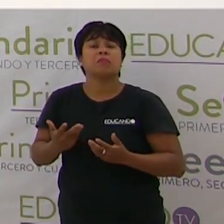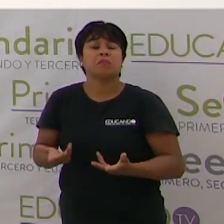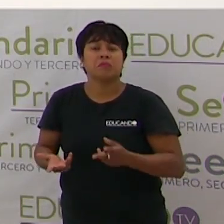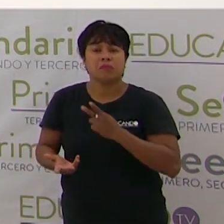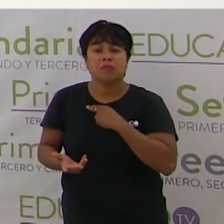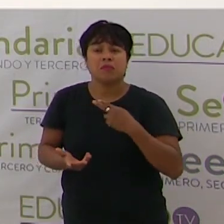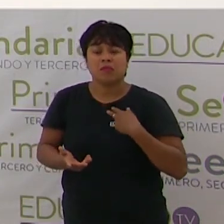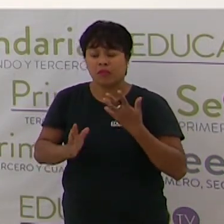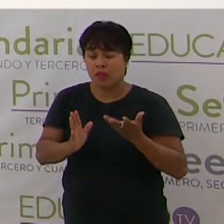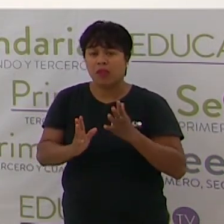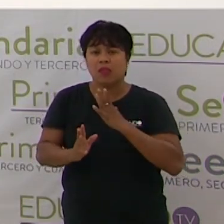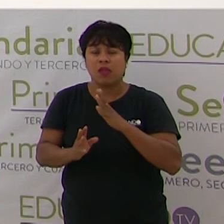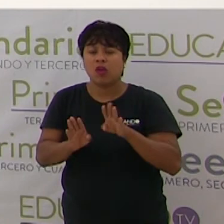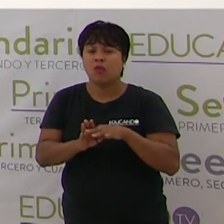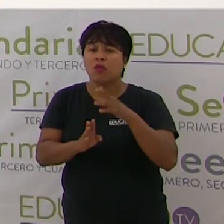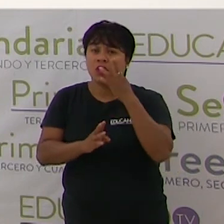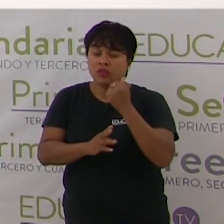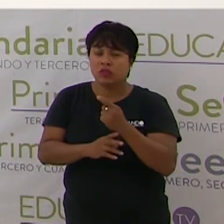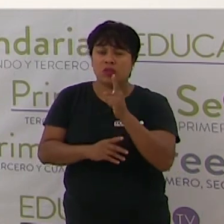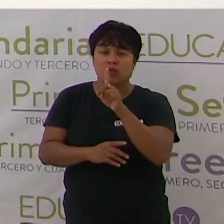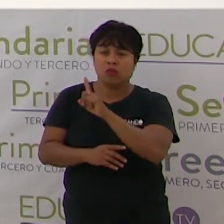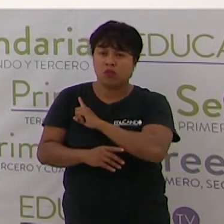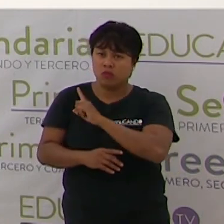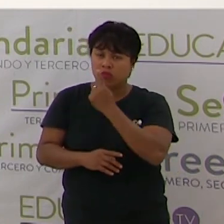establecimos la relación o la razón en una